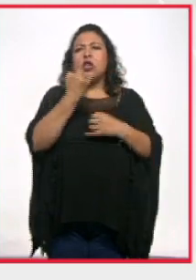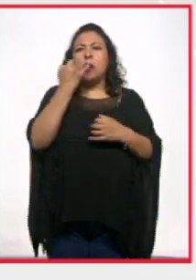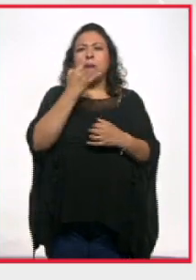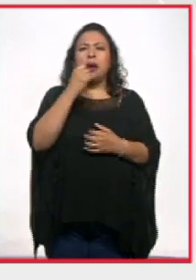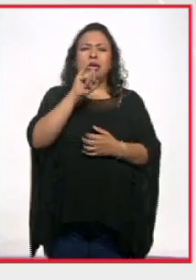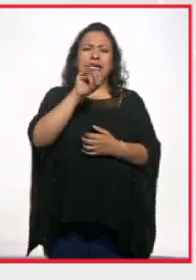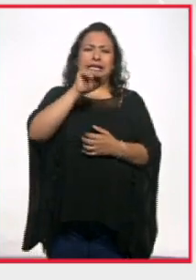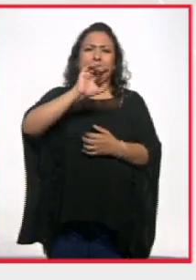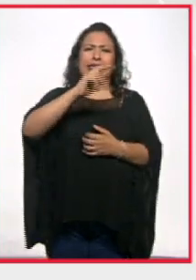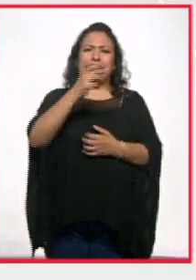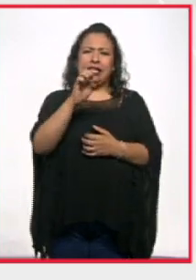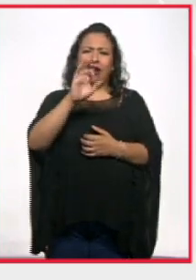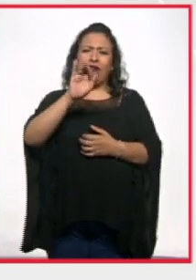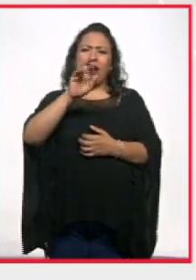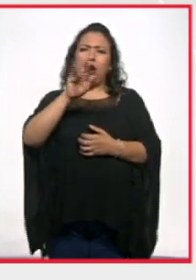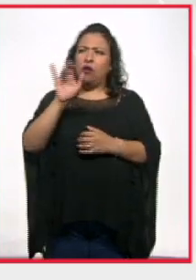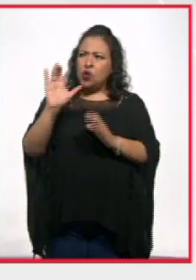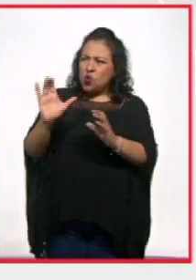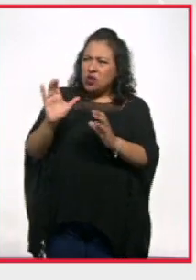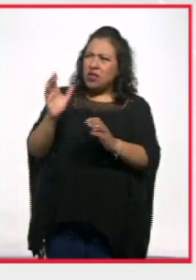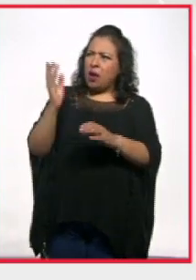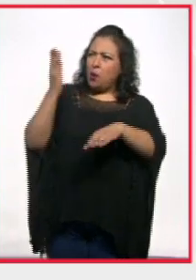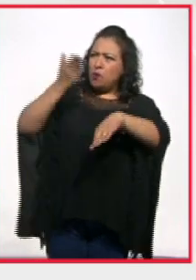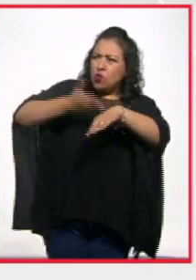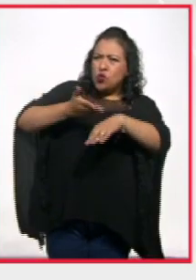libro. Cuidado, así se llama el libro. Nos van a multar, Rafa.